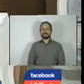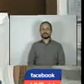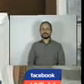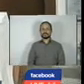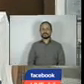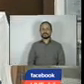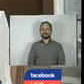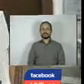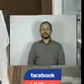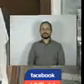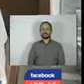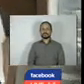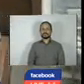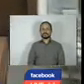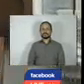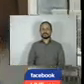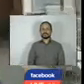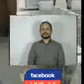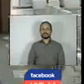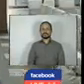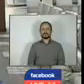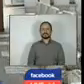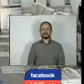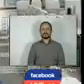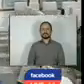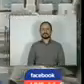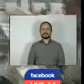Claro. Bien,